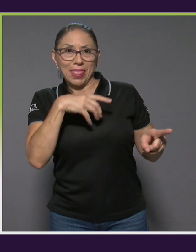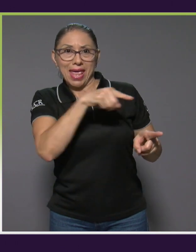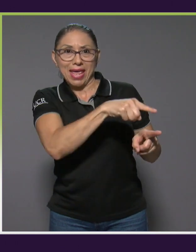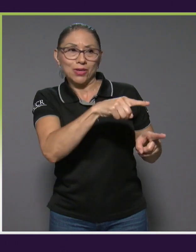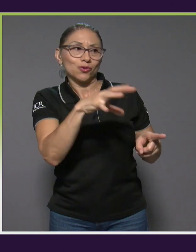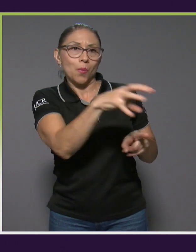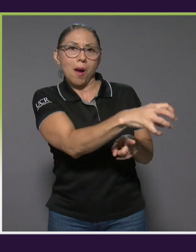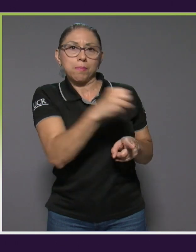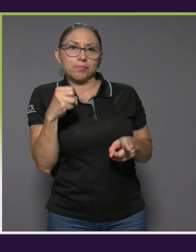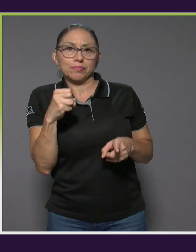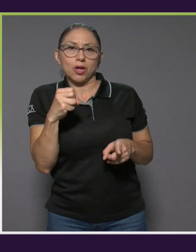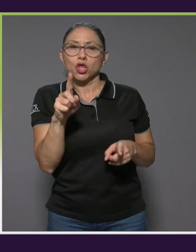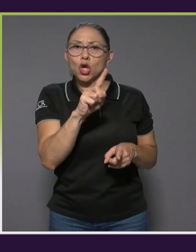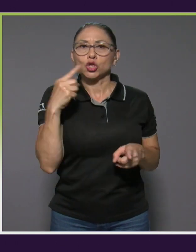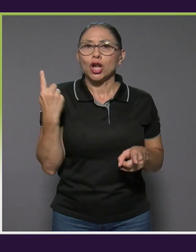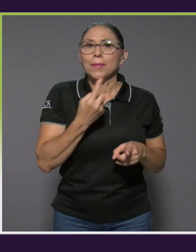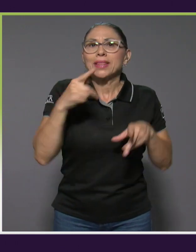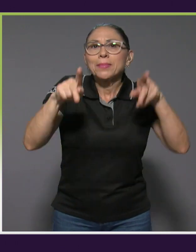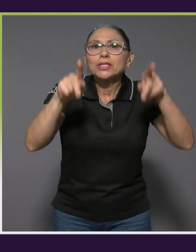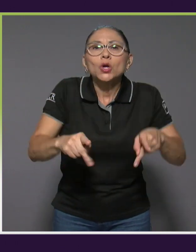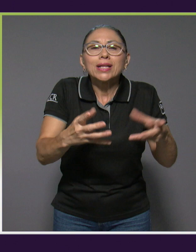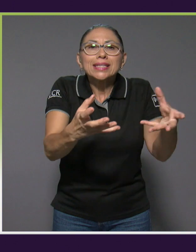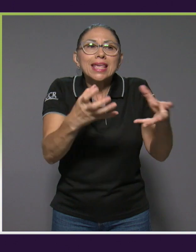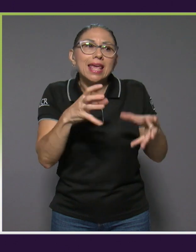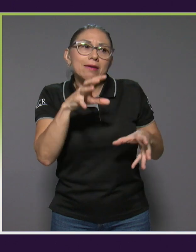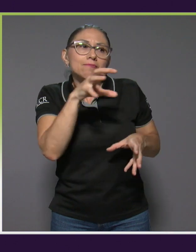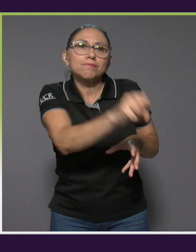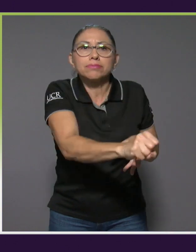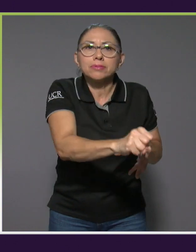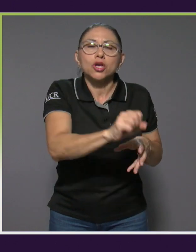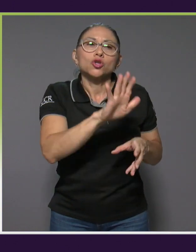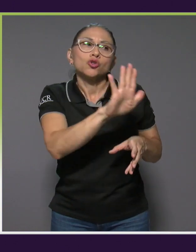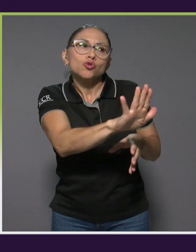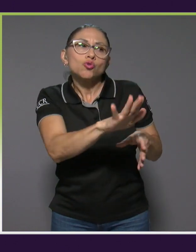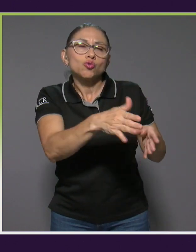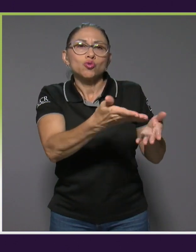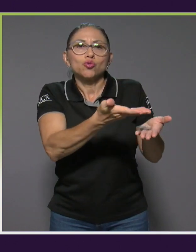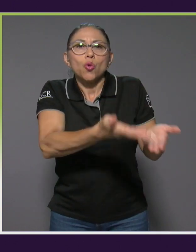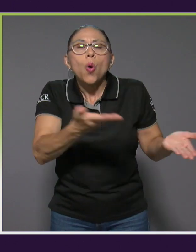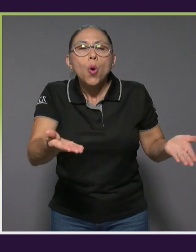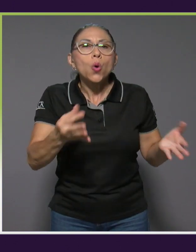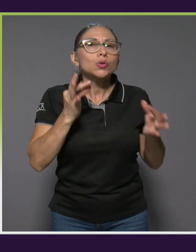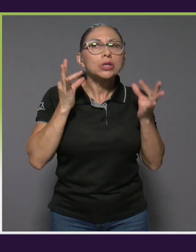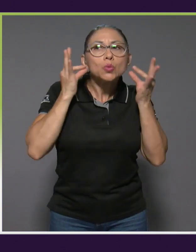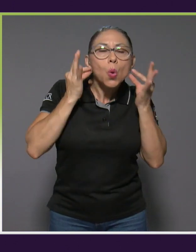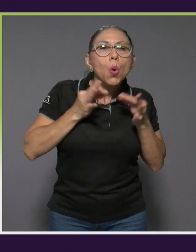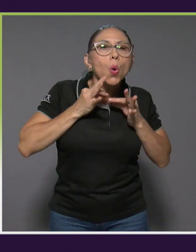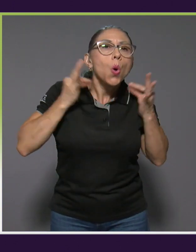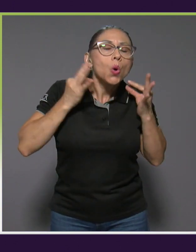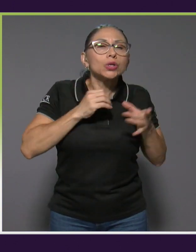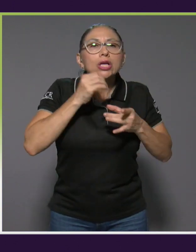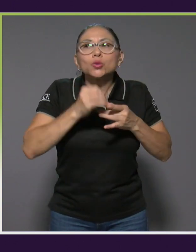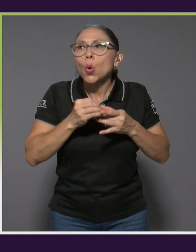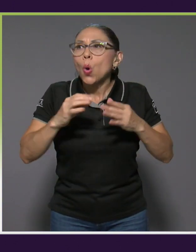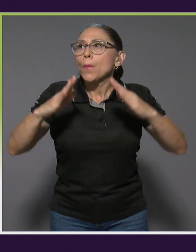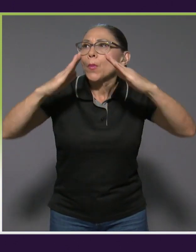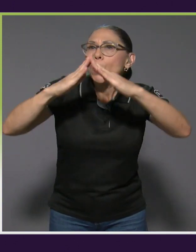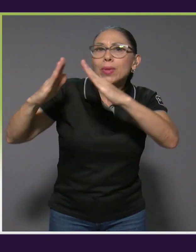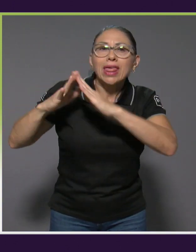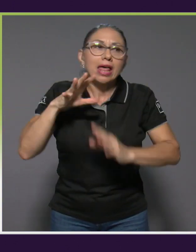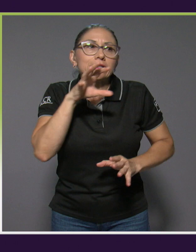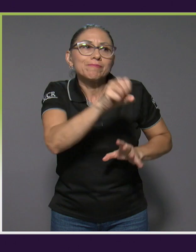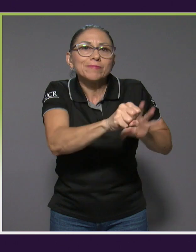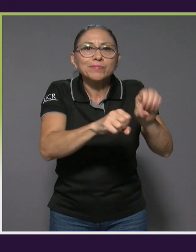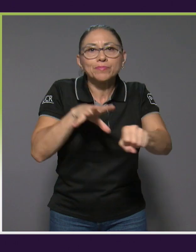cómo apoderarse de los bienes, de propiedades o de joyas o de artículos de valor, sino